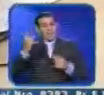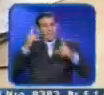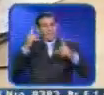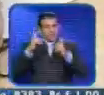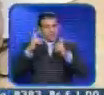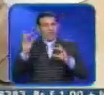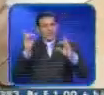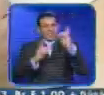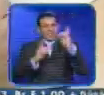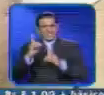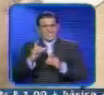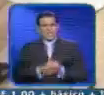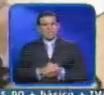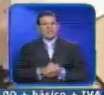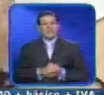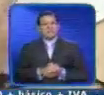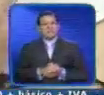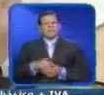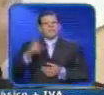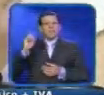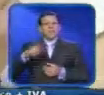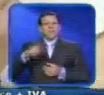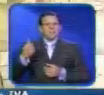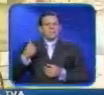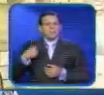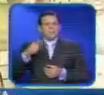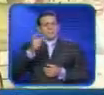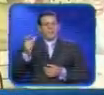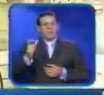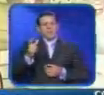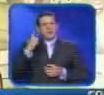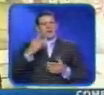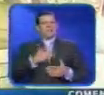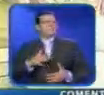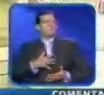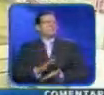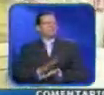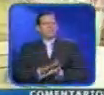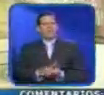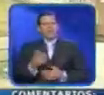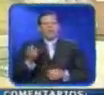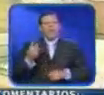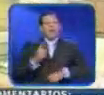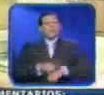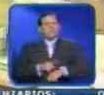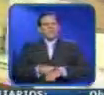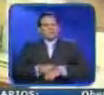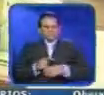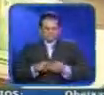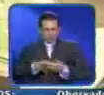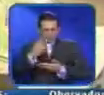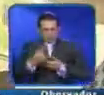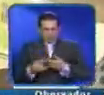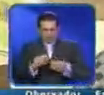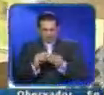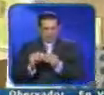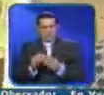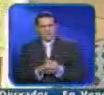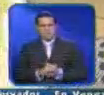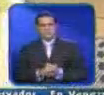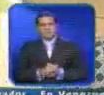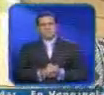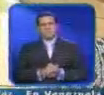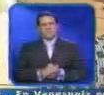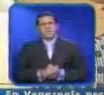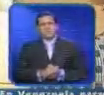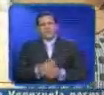fotógrafos o diseñadores gráficos. Y tenemos personas que vienen para relajarse. ¿Cuánto tiempo necesito dedicarle a un proyecto de scrapbook?